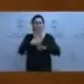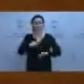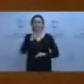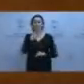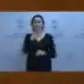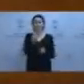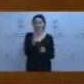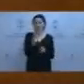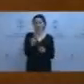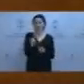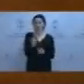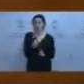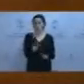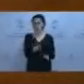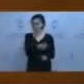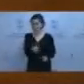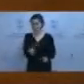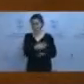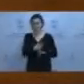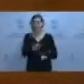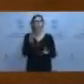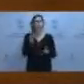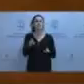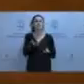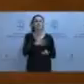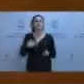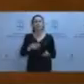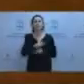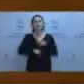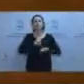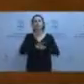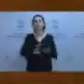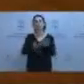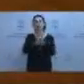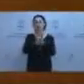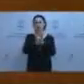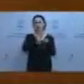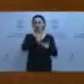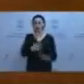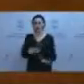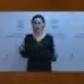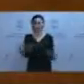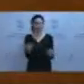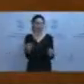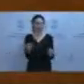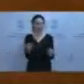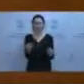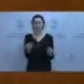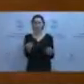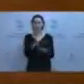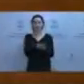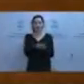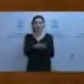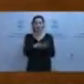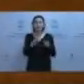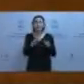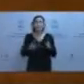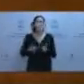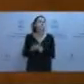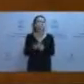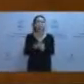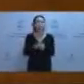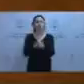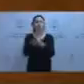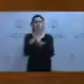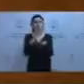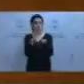morosidad, cuando lo único que deben de hacer cumplir es la legalidad vigente. Hacen referencia al seguimiento y control periódico